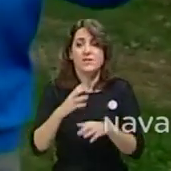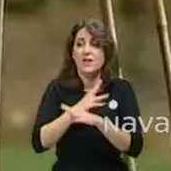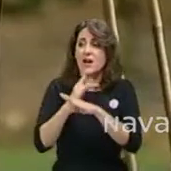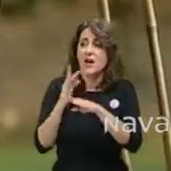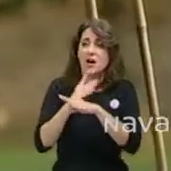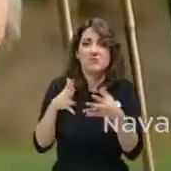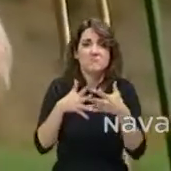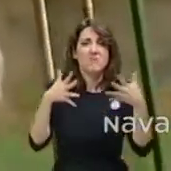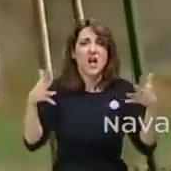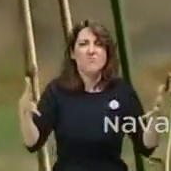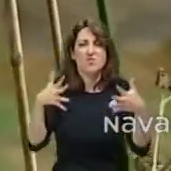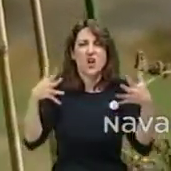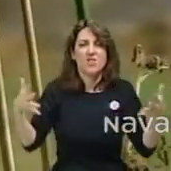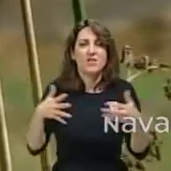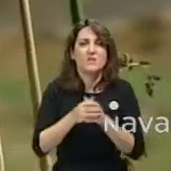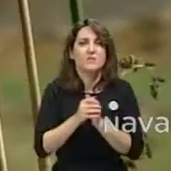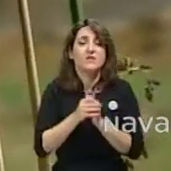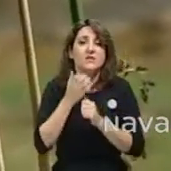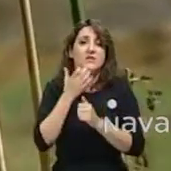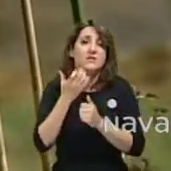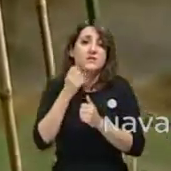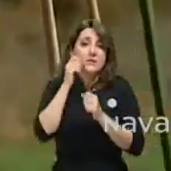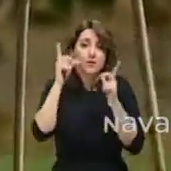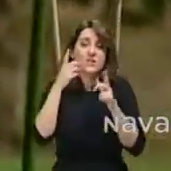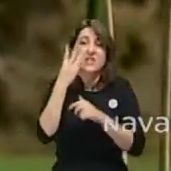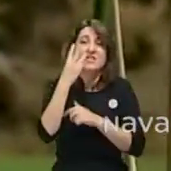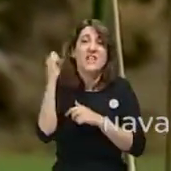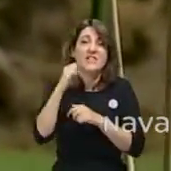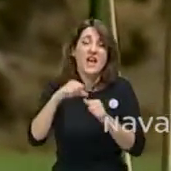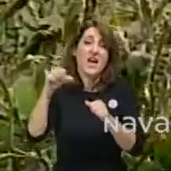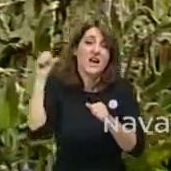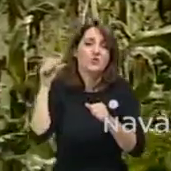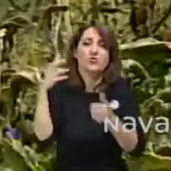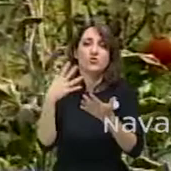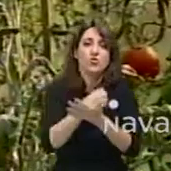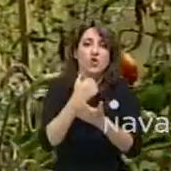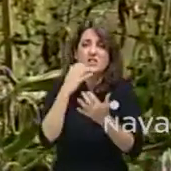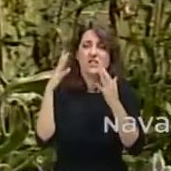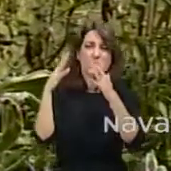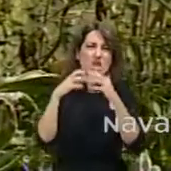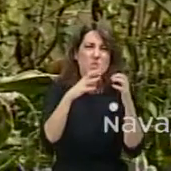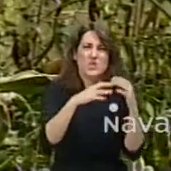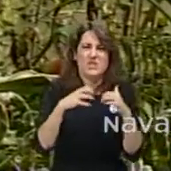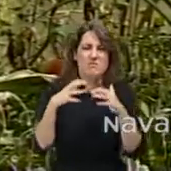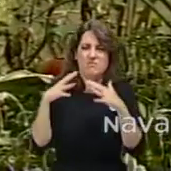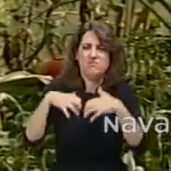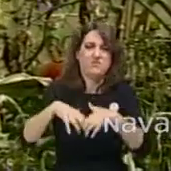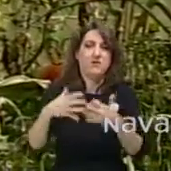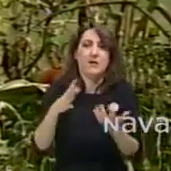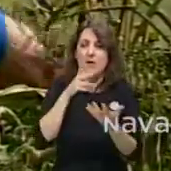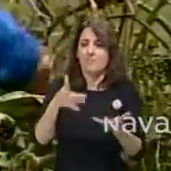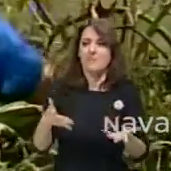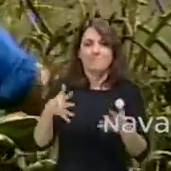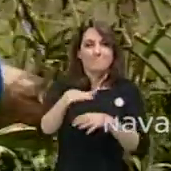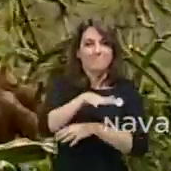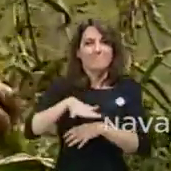muy amplio, muy grande. Si uno tiene en cuenta que hace 30 años, cuando llegamos aquí, era todo casi una ruina, y que hoy día, pues, es un sitio, un espacio